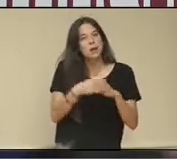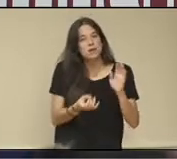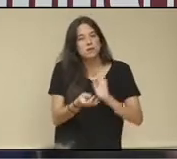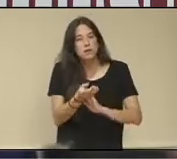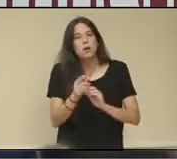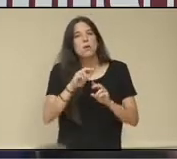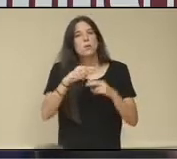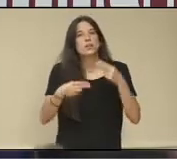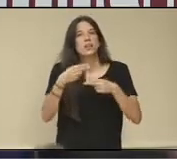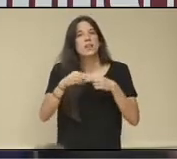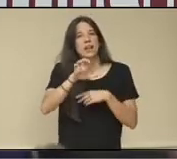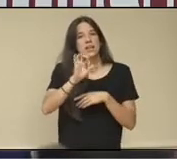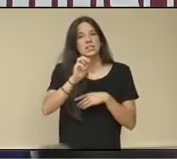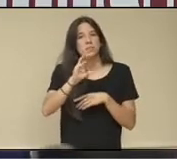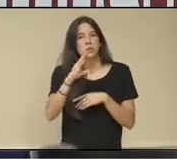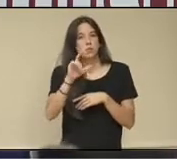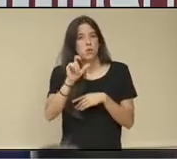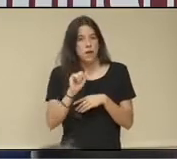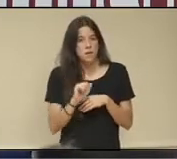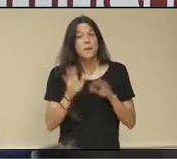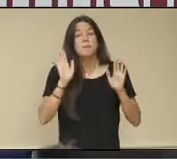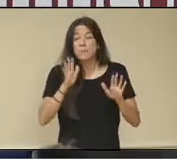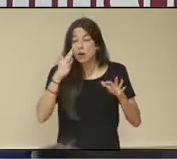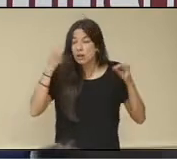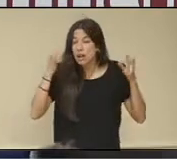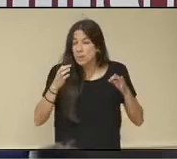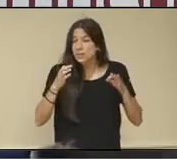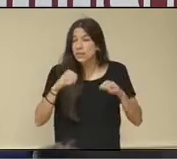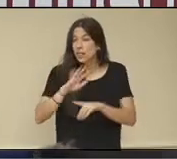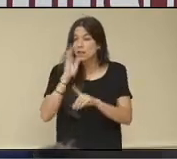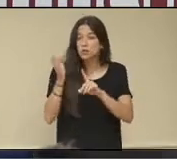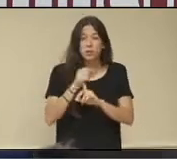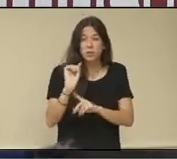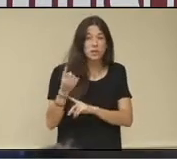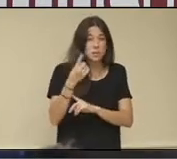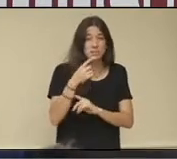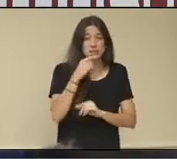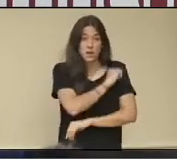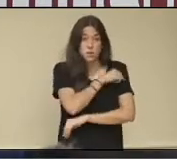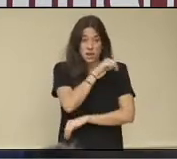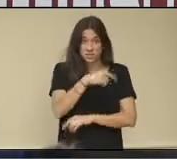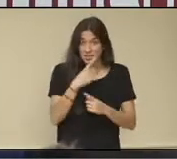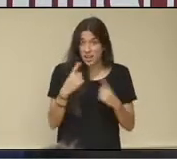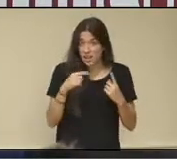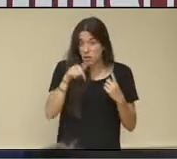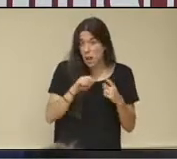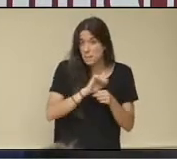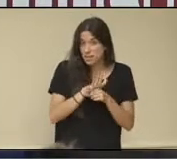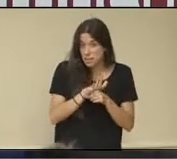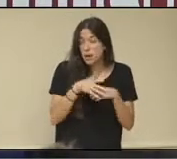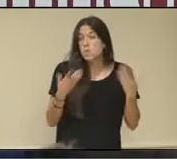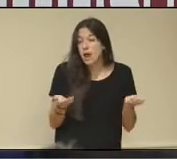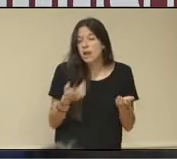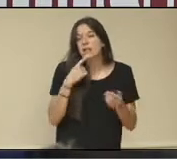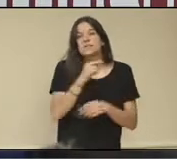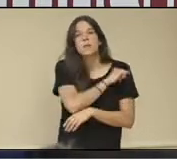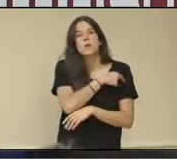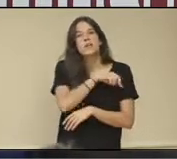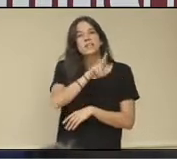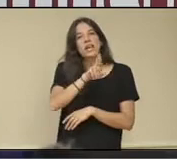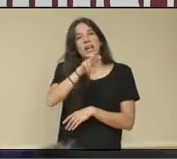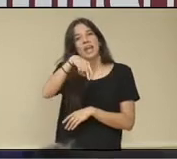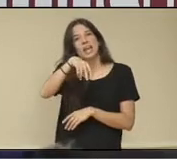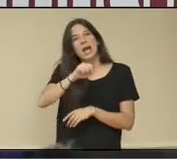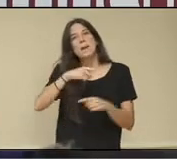espícula. Pero la gran revelación de las vacunas de esta pandemia han sido las vacunas de RNA mensajero, como